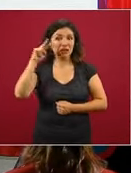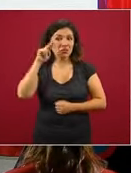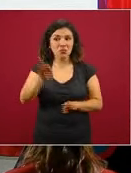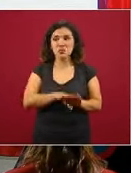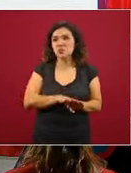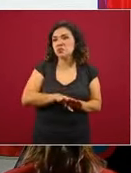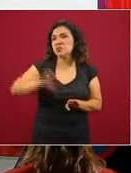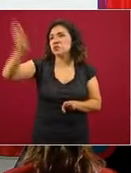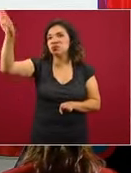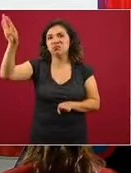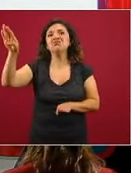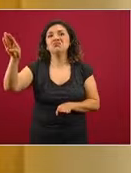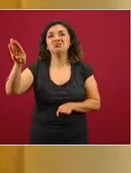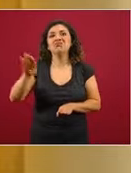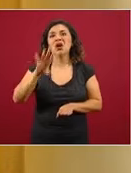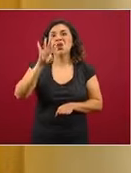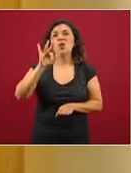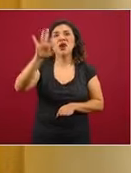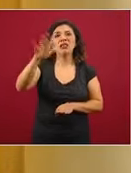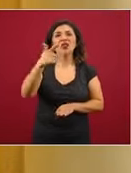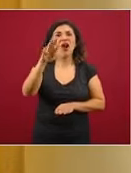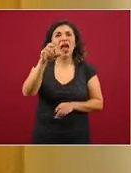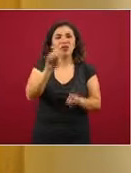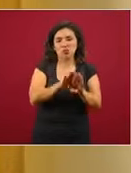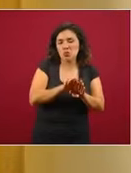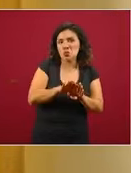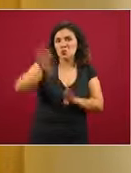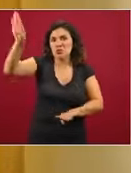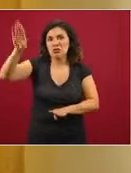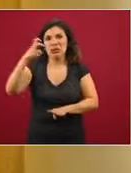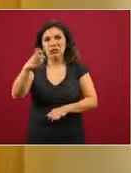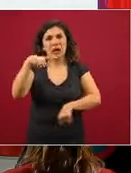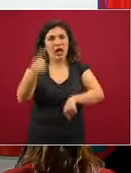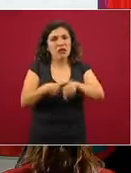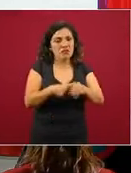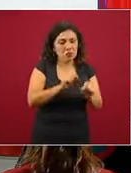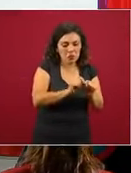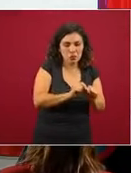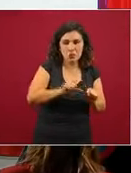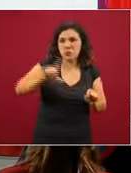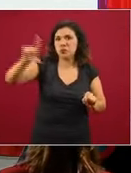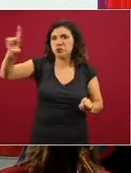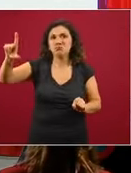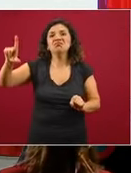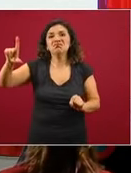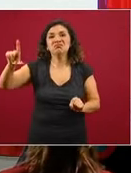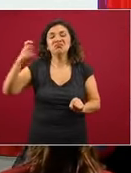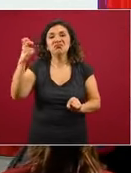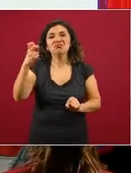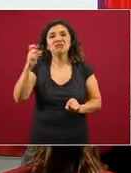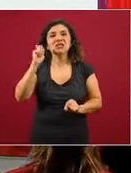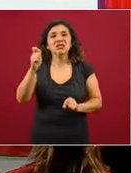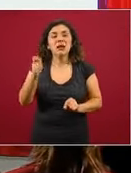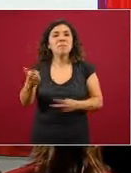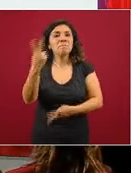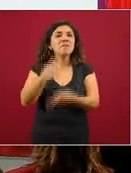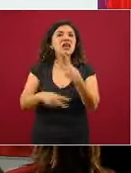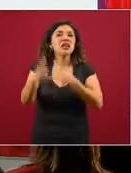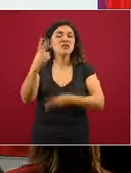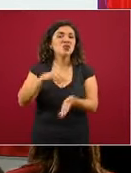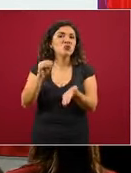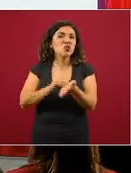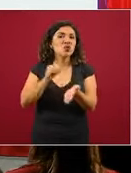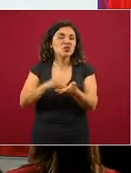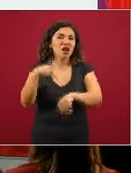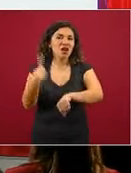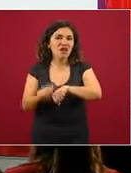ascenso diagonal en los 45 grados prácticamente durante toda la epidemia, es decir, un ascenso